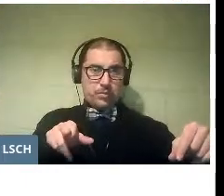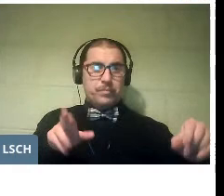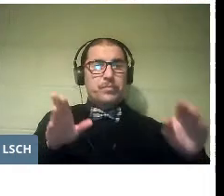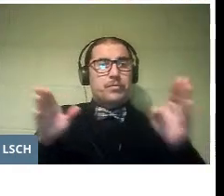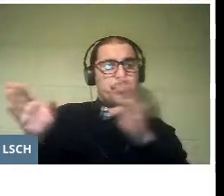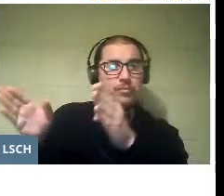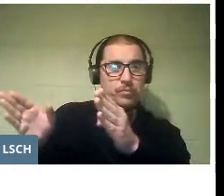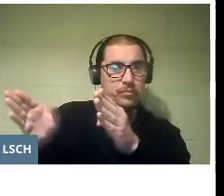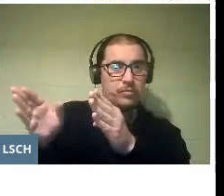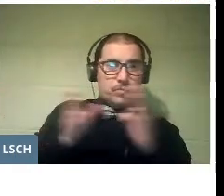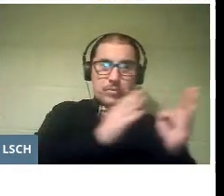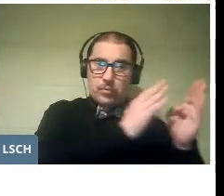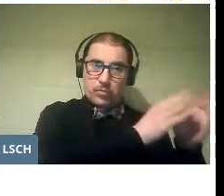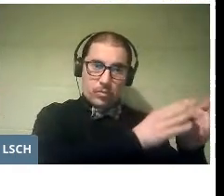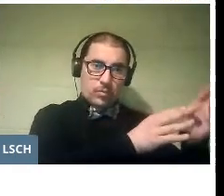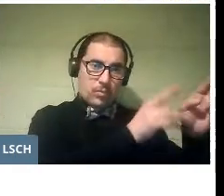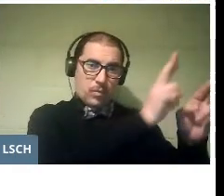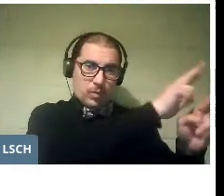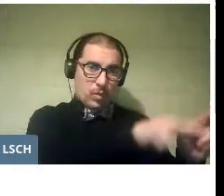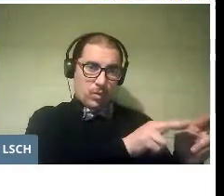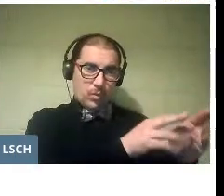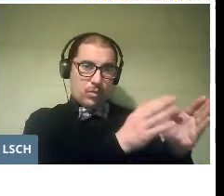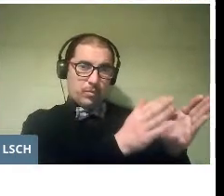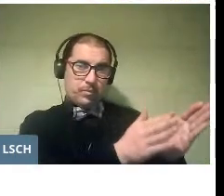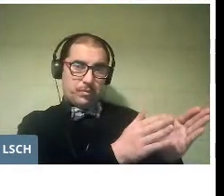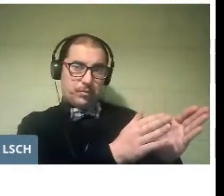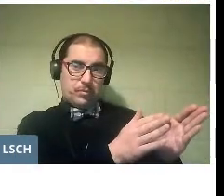Morro de Arica, que es la bahía de Chacota,